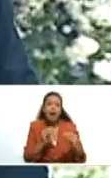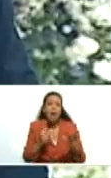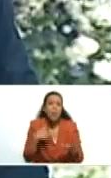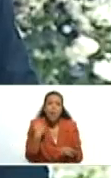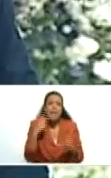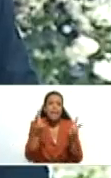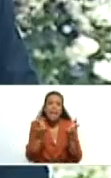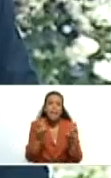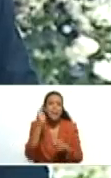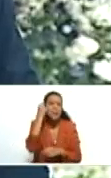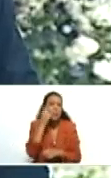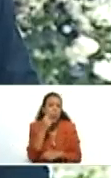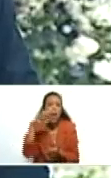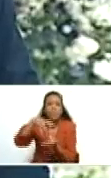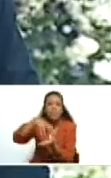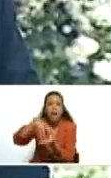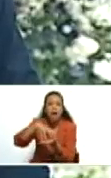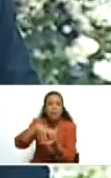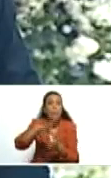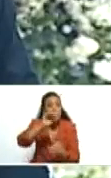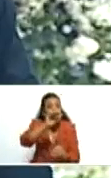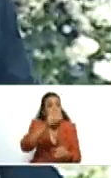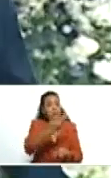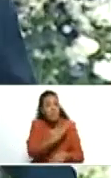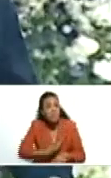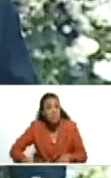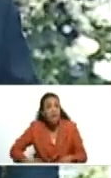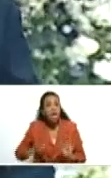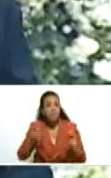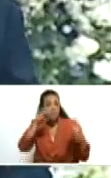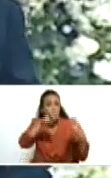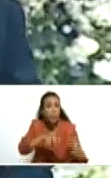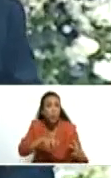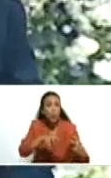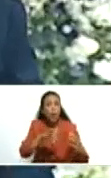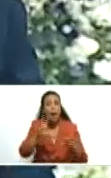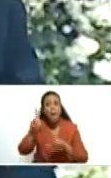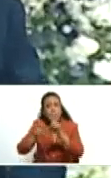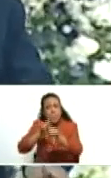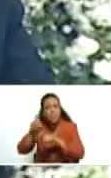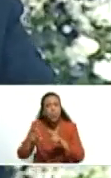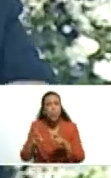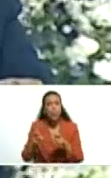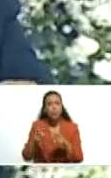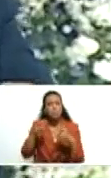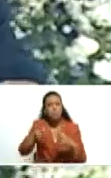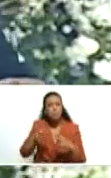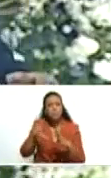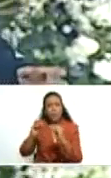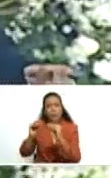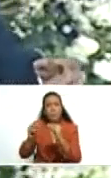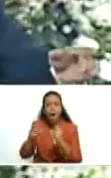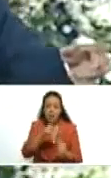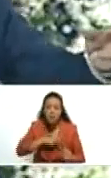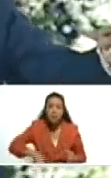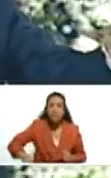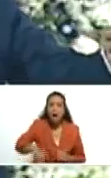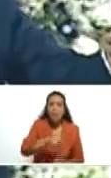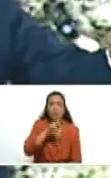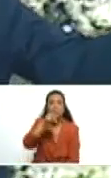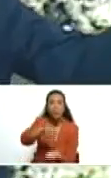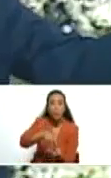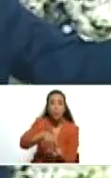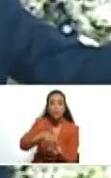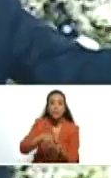me decía, presidente, bueno, me senté a hablar con la gente. Él se sentaba en la Plaza Bolívar y llegaba la